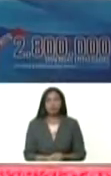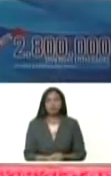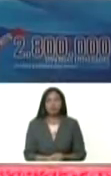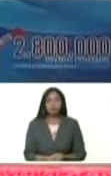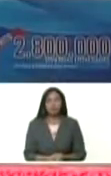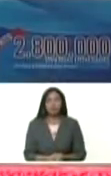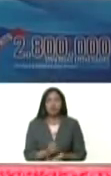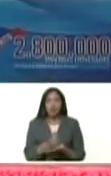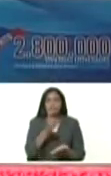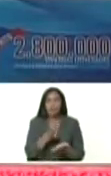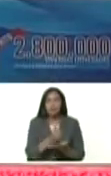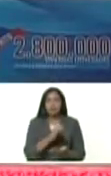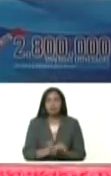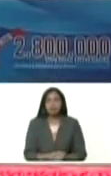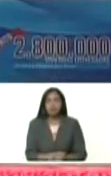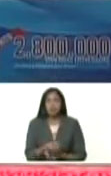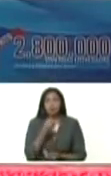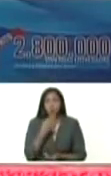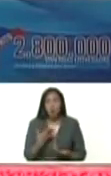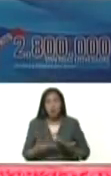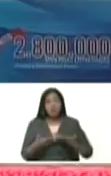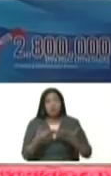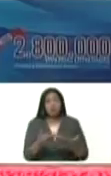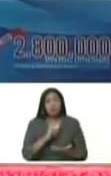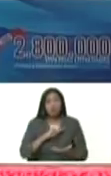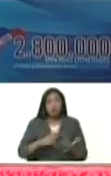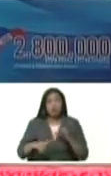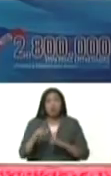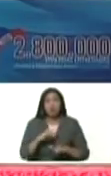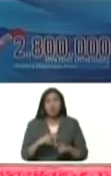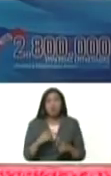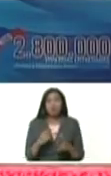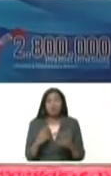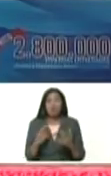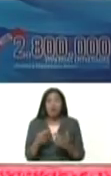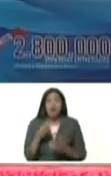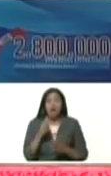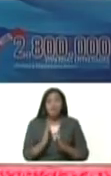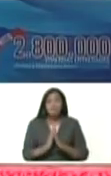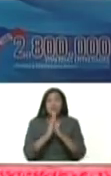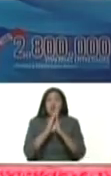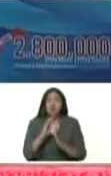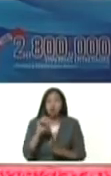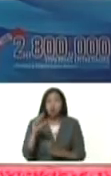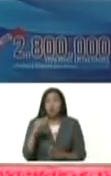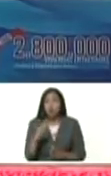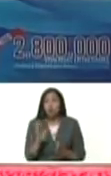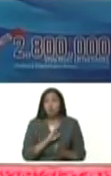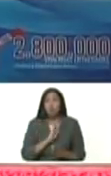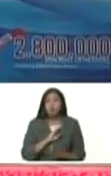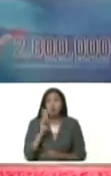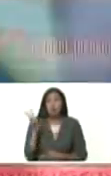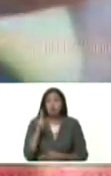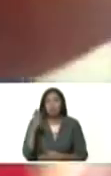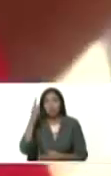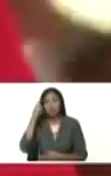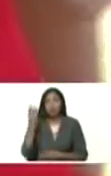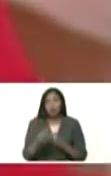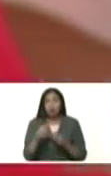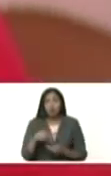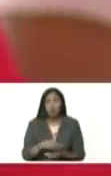Amén. Bueno, aquí le entregamos nuestra querida Virgen de Coromoto, patrona de Venezuela. En un día como hoy, como es